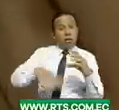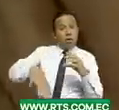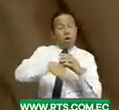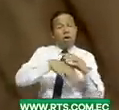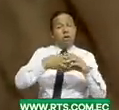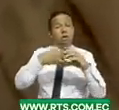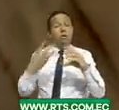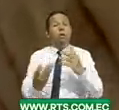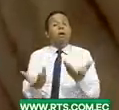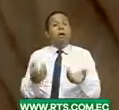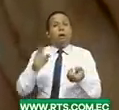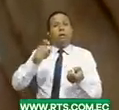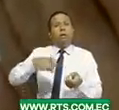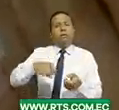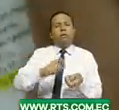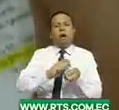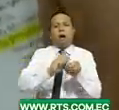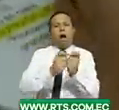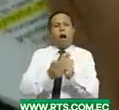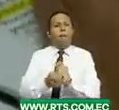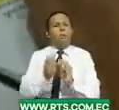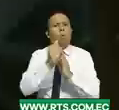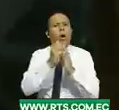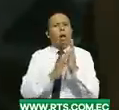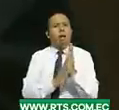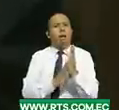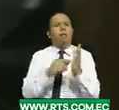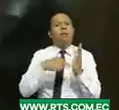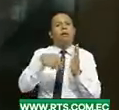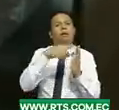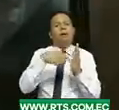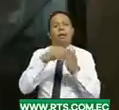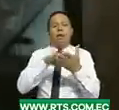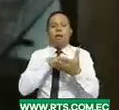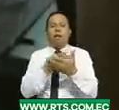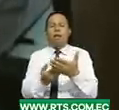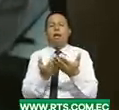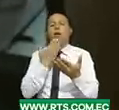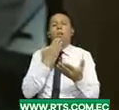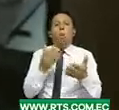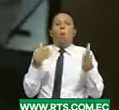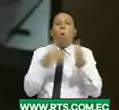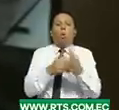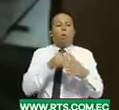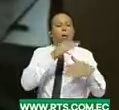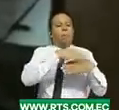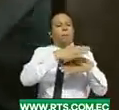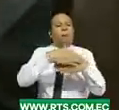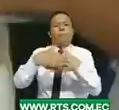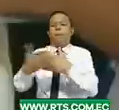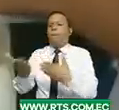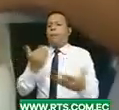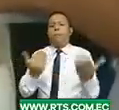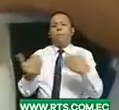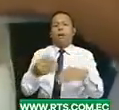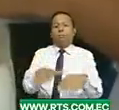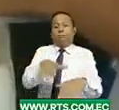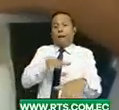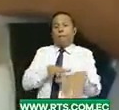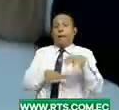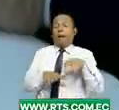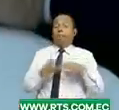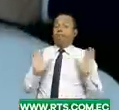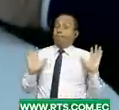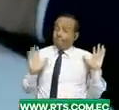modificaciones al calendario electoral, entre esas llamar a primarias nuevamente, es decir, regresar a cero el proceso, el consejero José